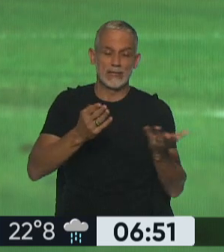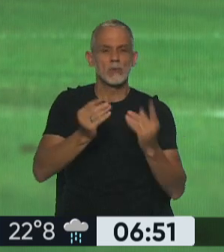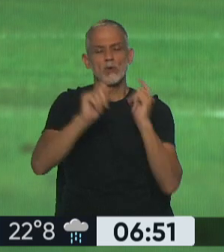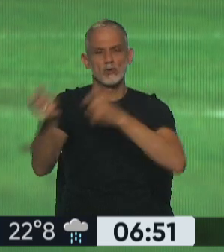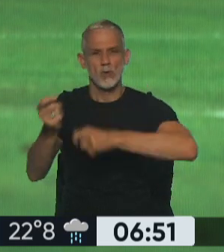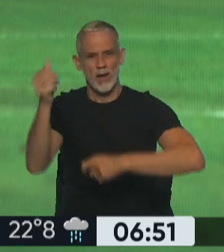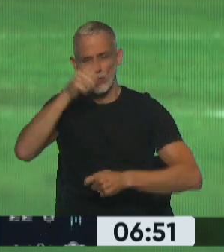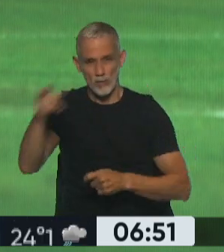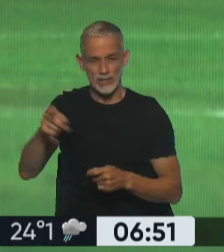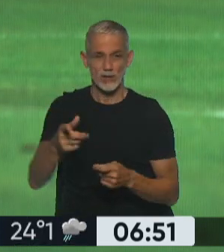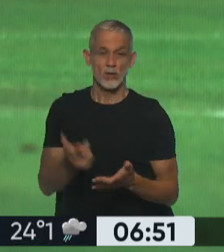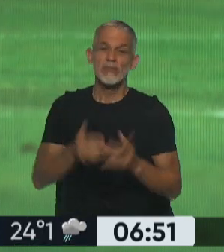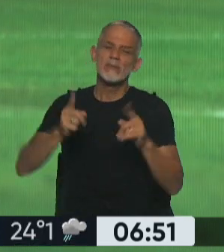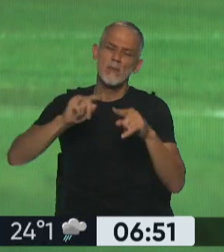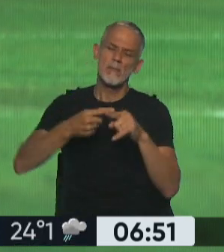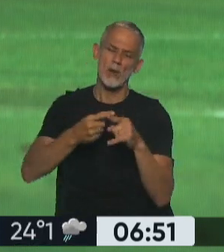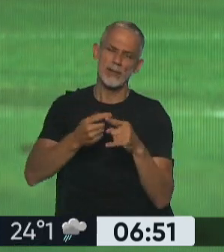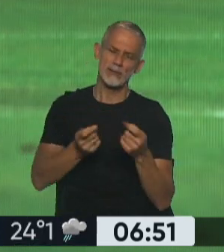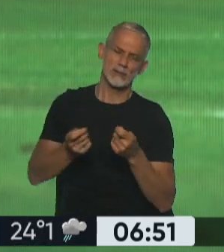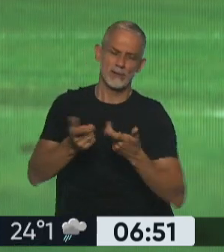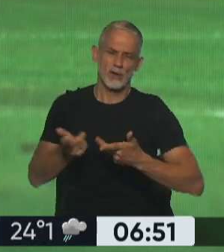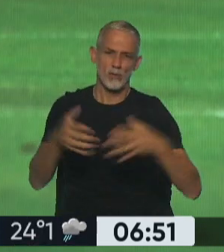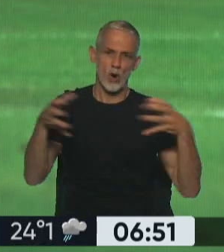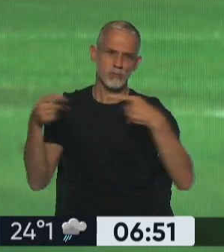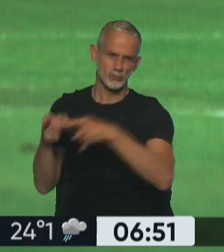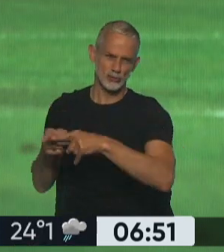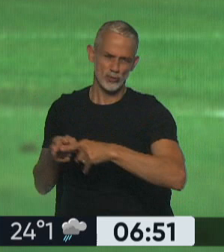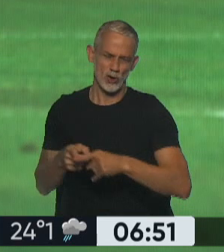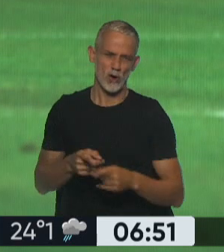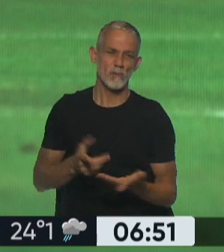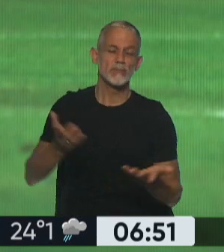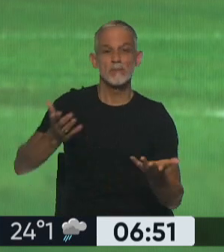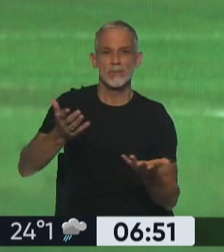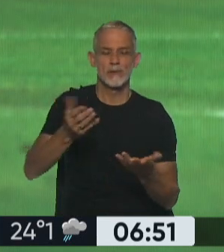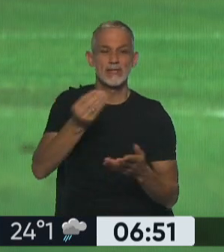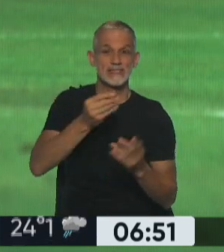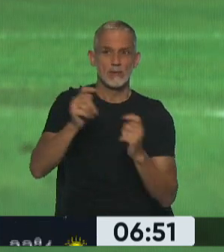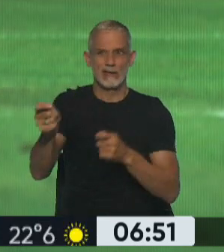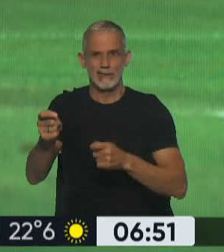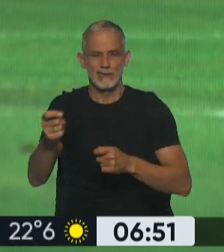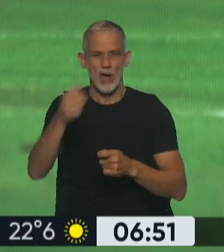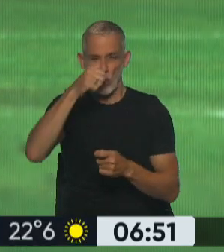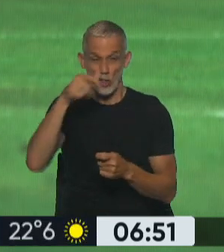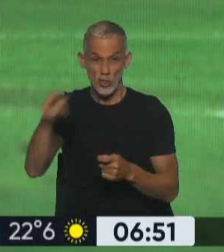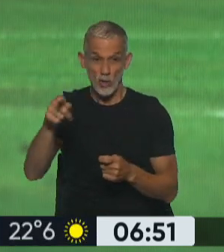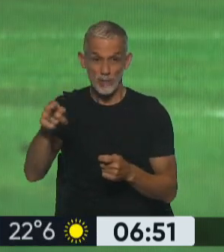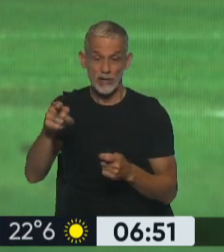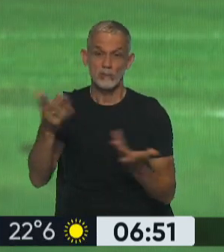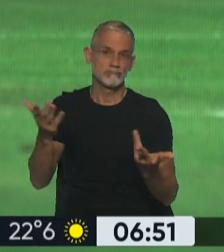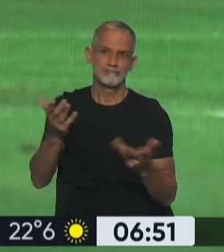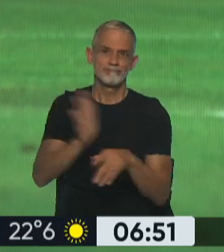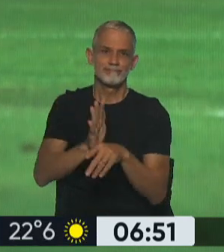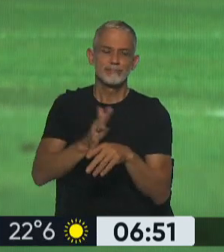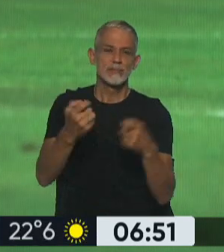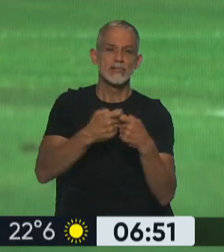un trasfondo lógicamente político por quienes son los opositores, ¿no? Como llevar la elección al domingo que impide que muchos